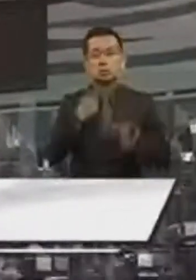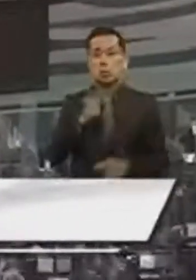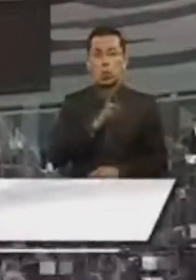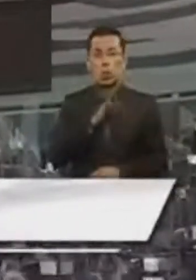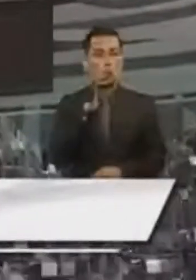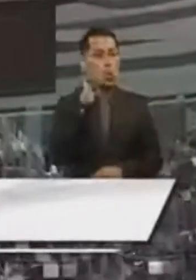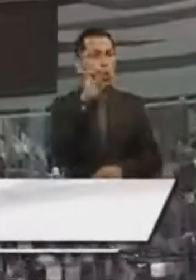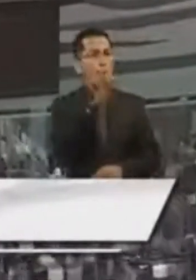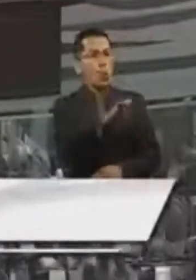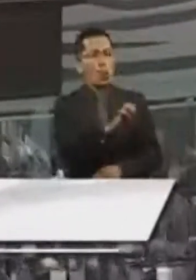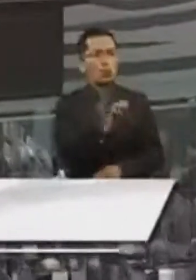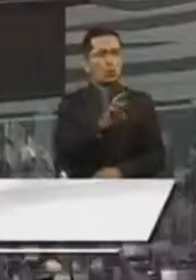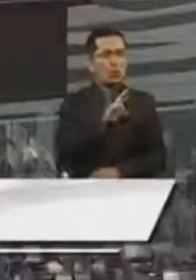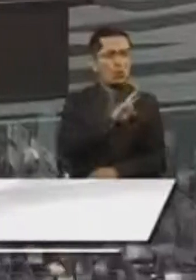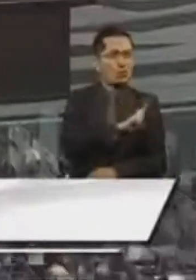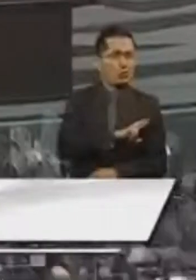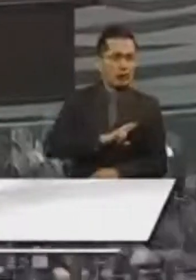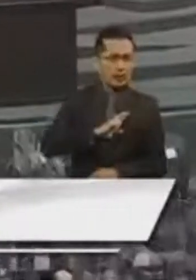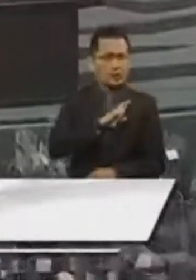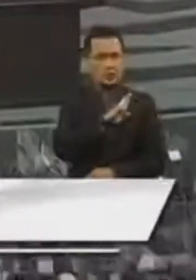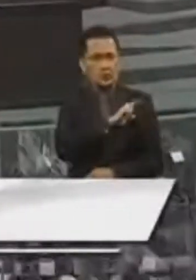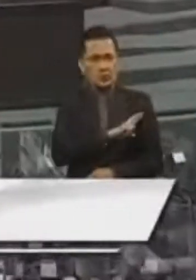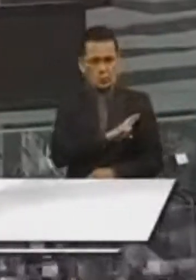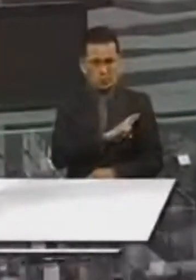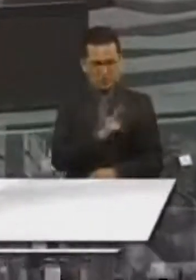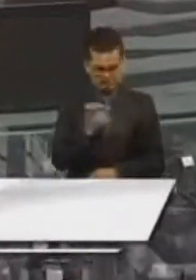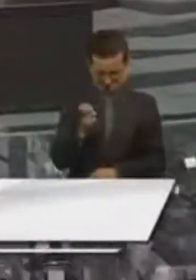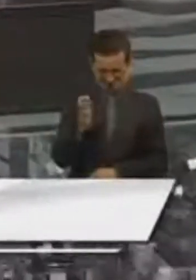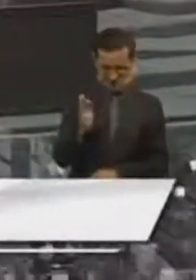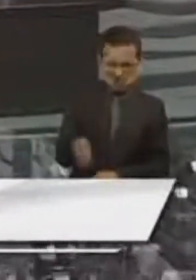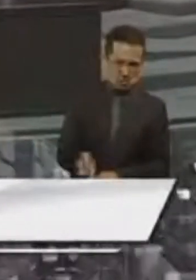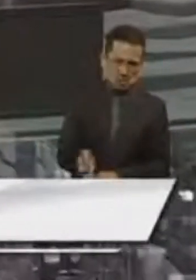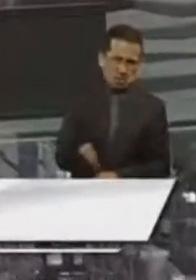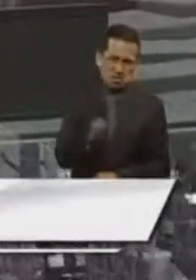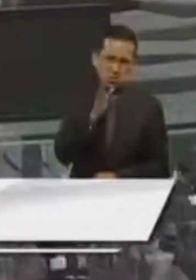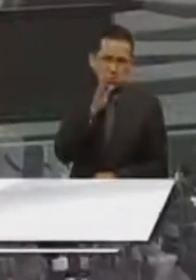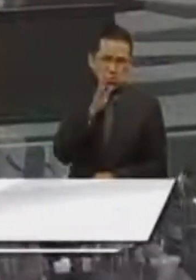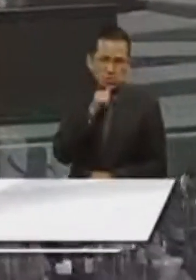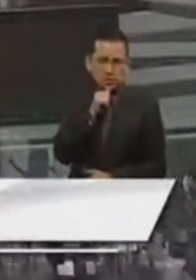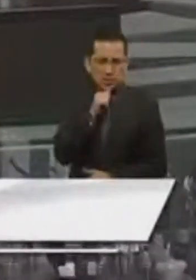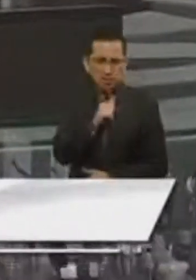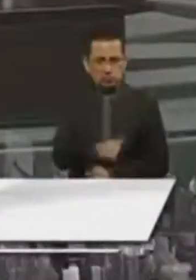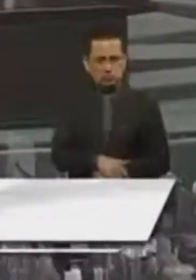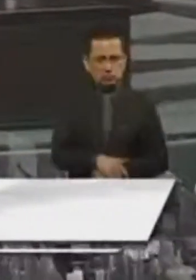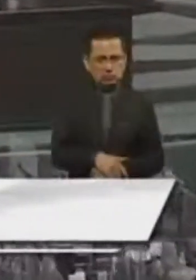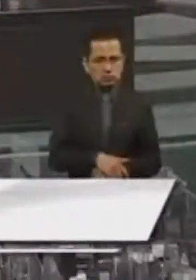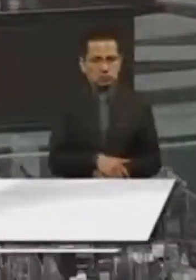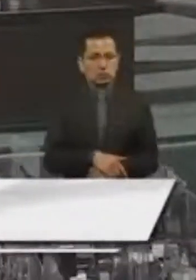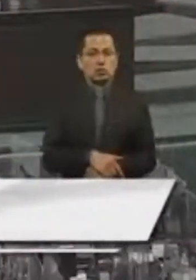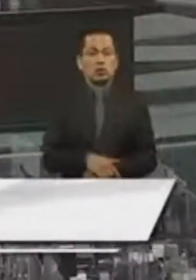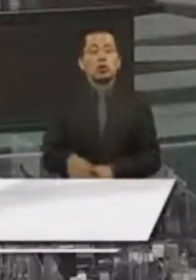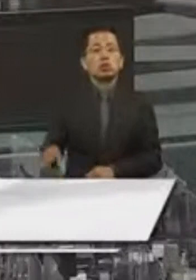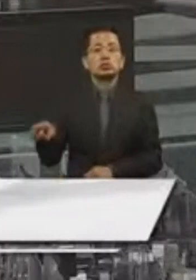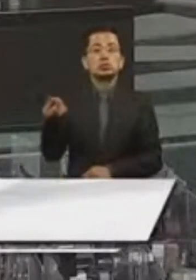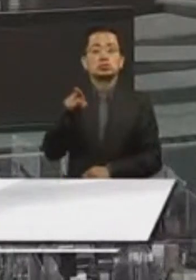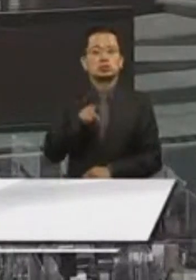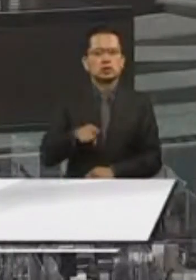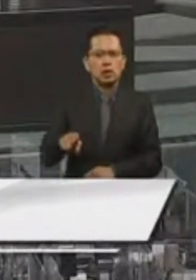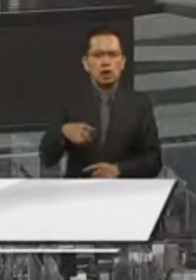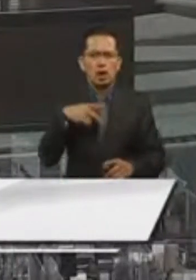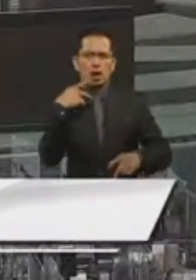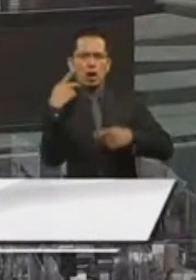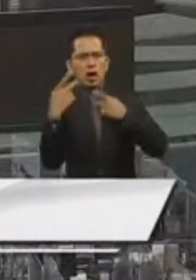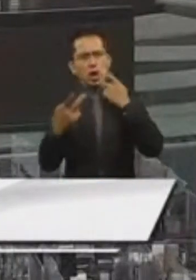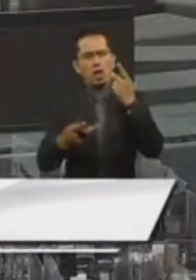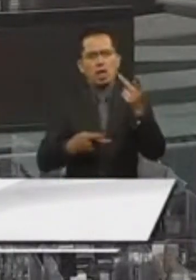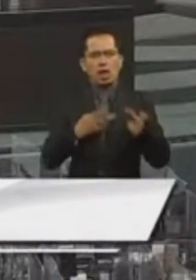odio, de rencor. No podemos admitir sus discursos